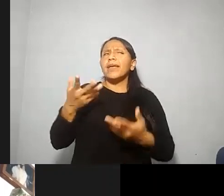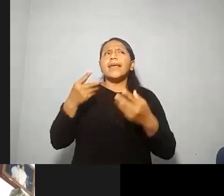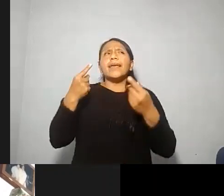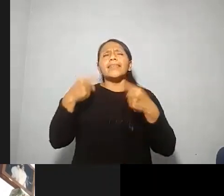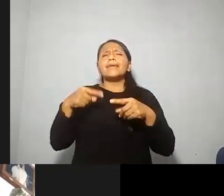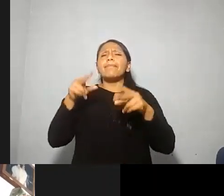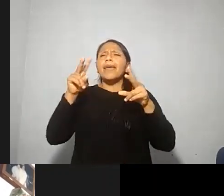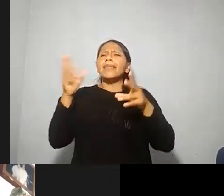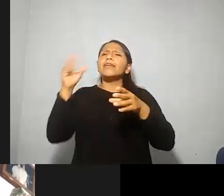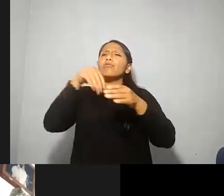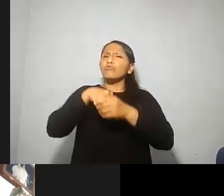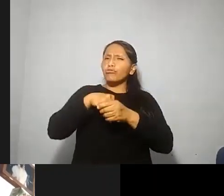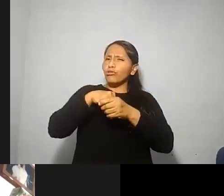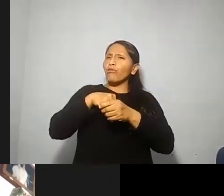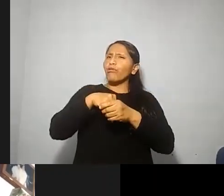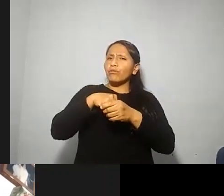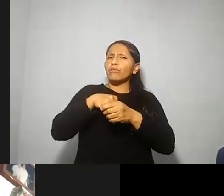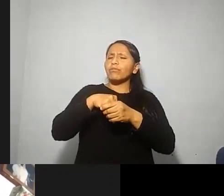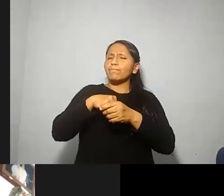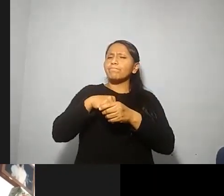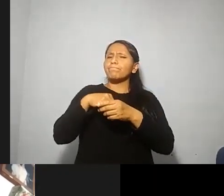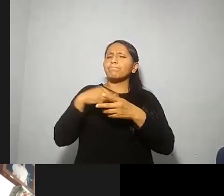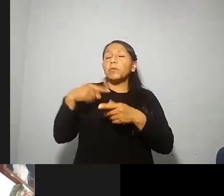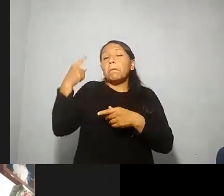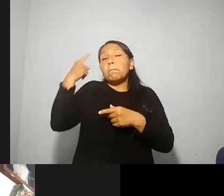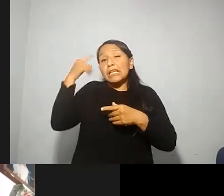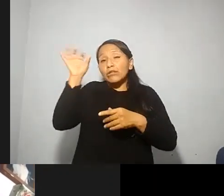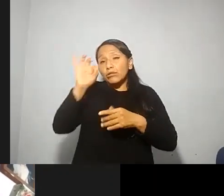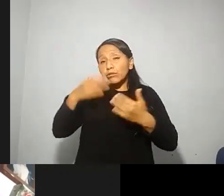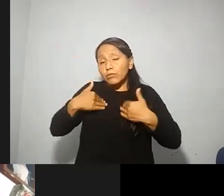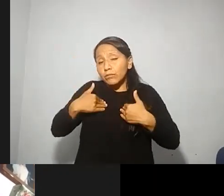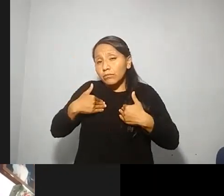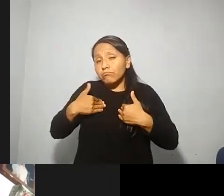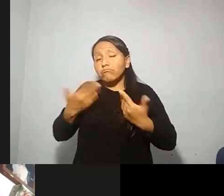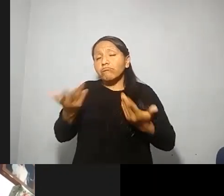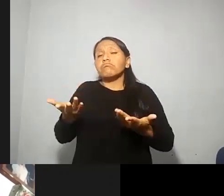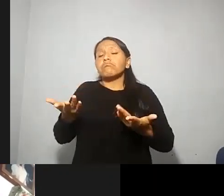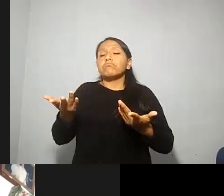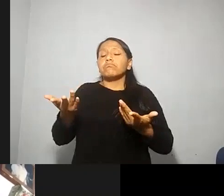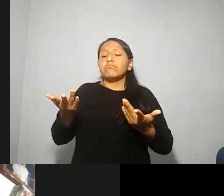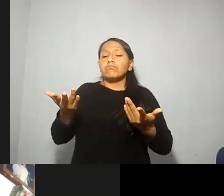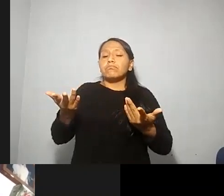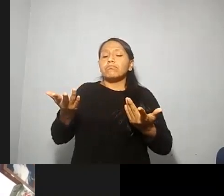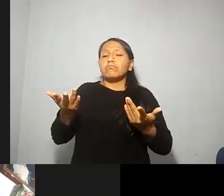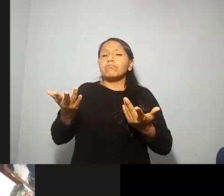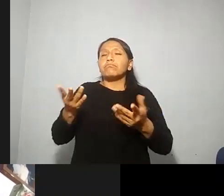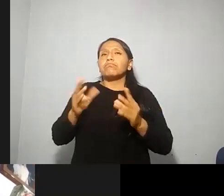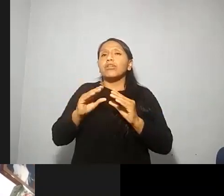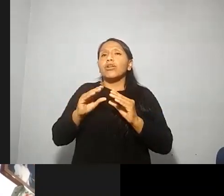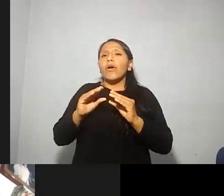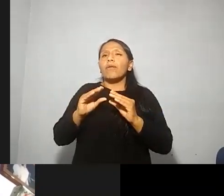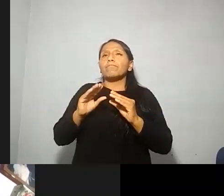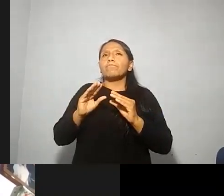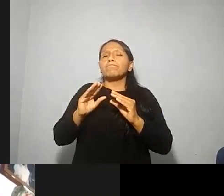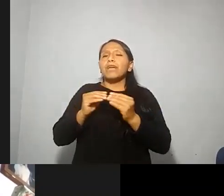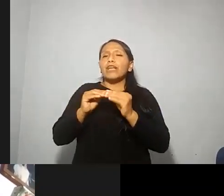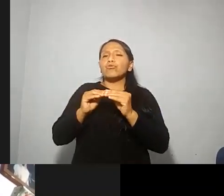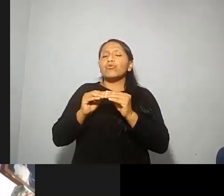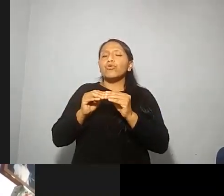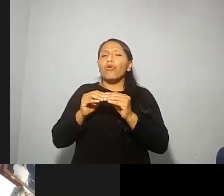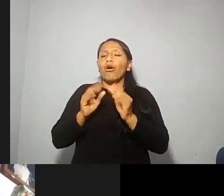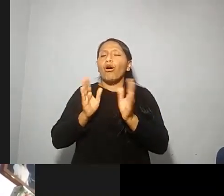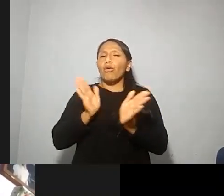inclusión, pienso yo que es un asunto bilateral.